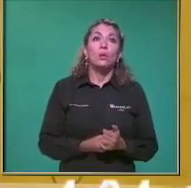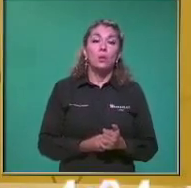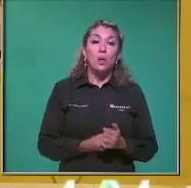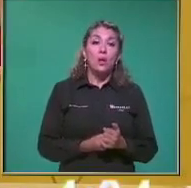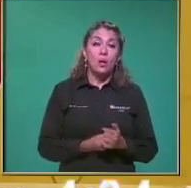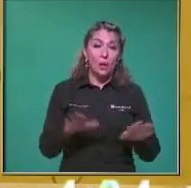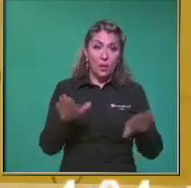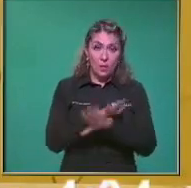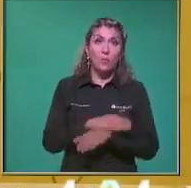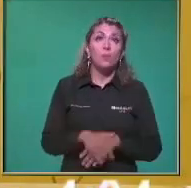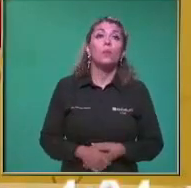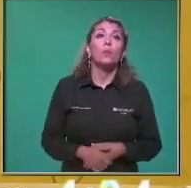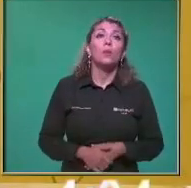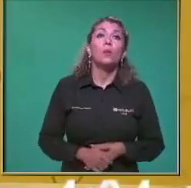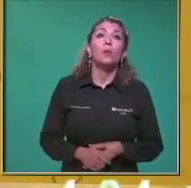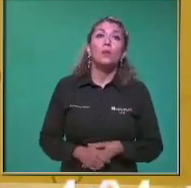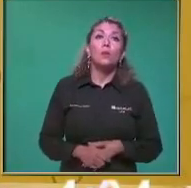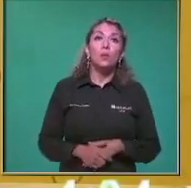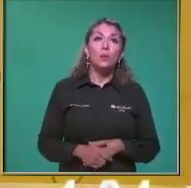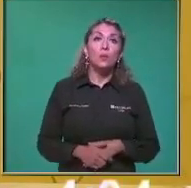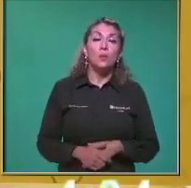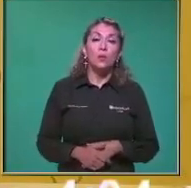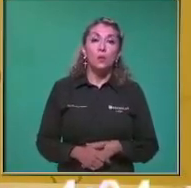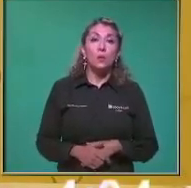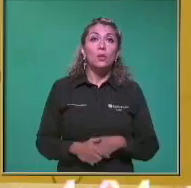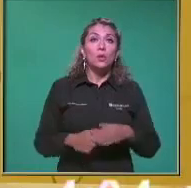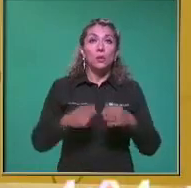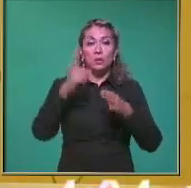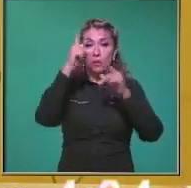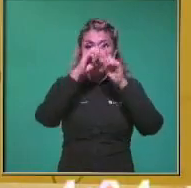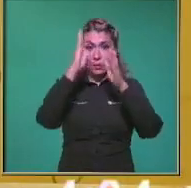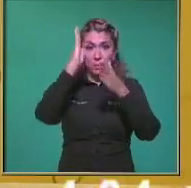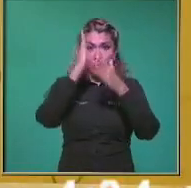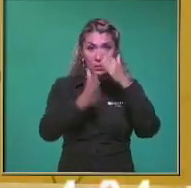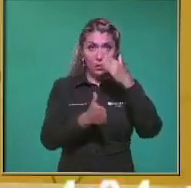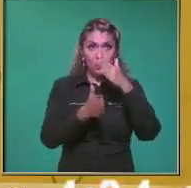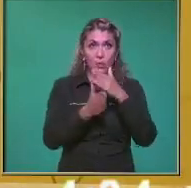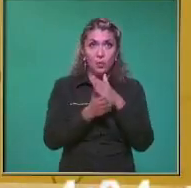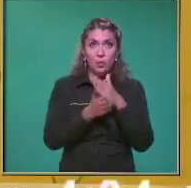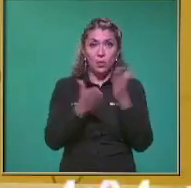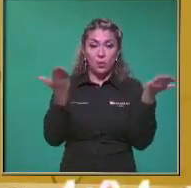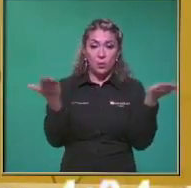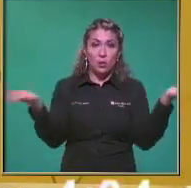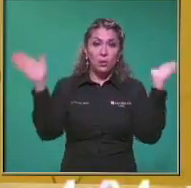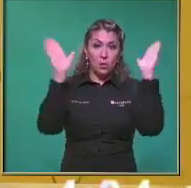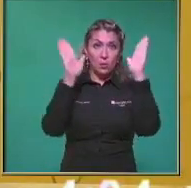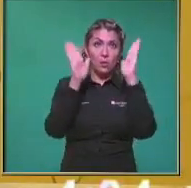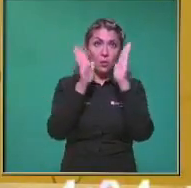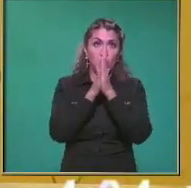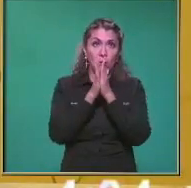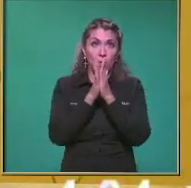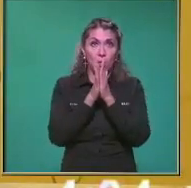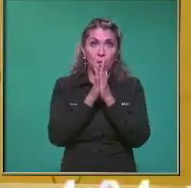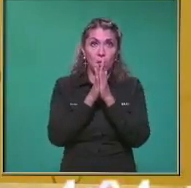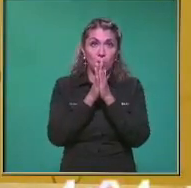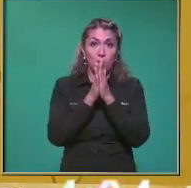lo parto en la mitad, pero luego otra vez a la